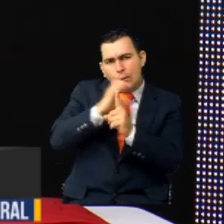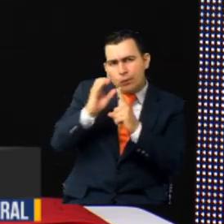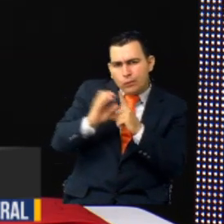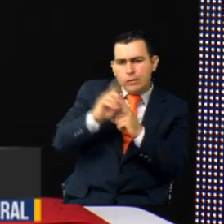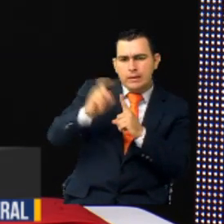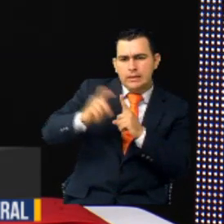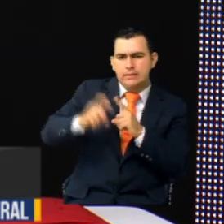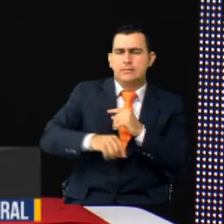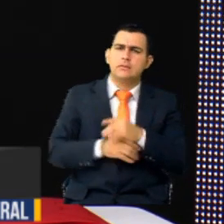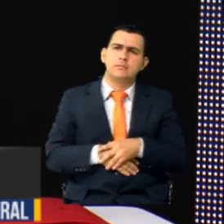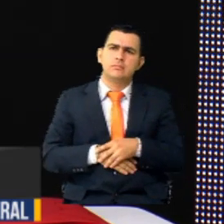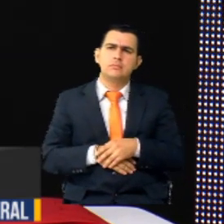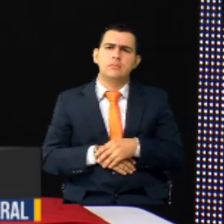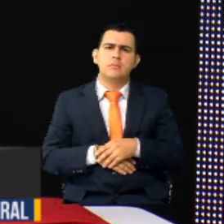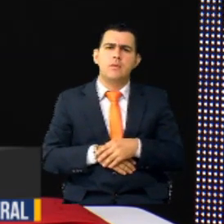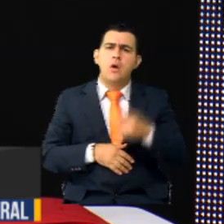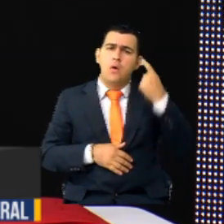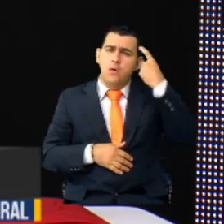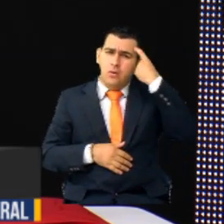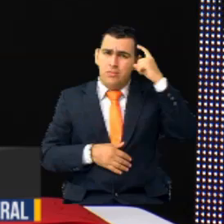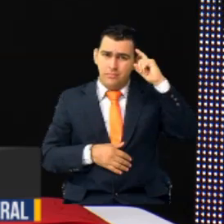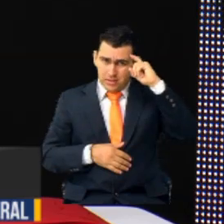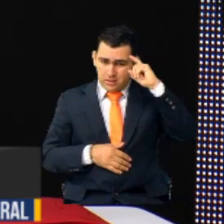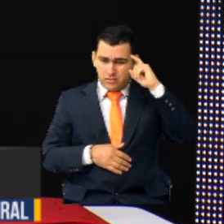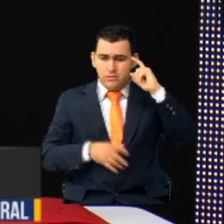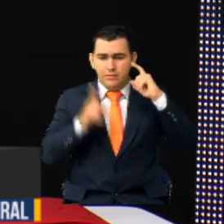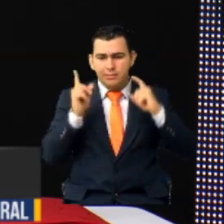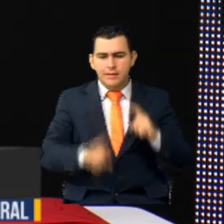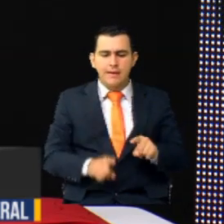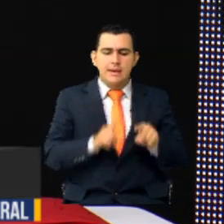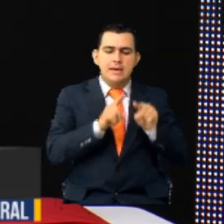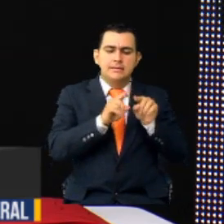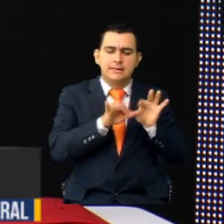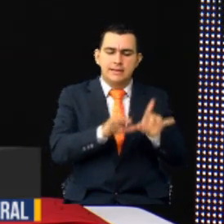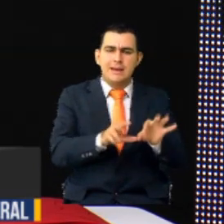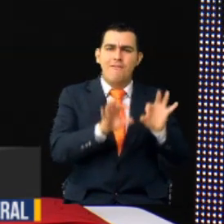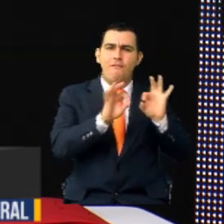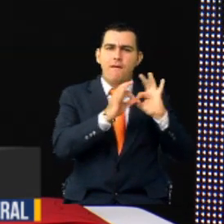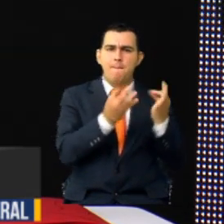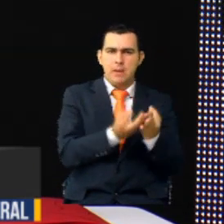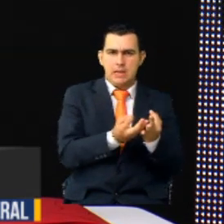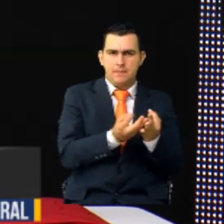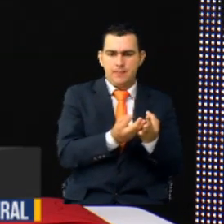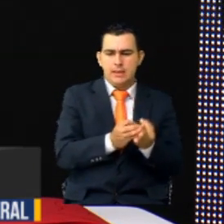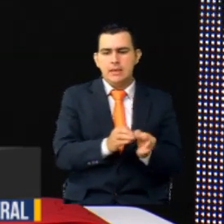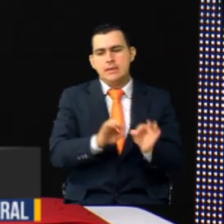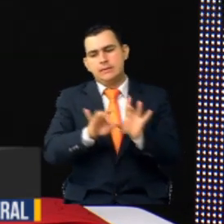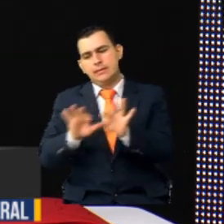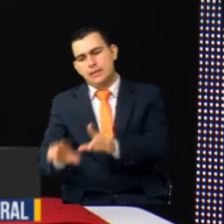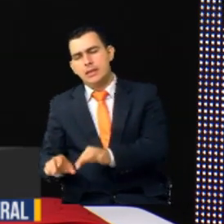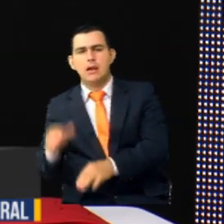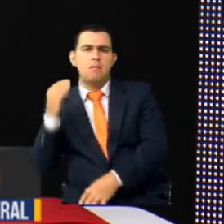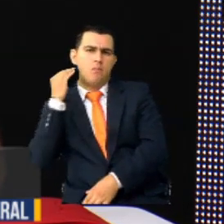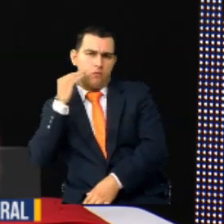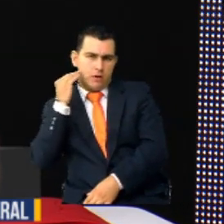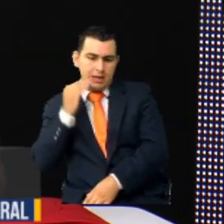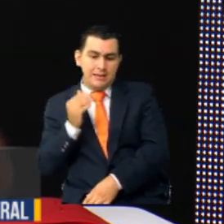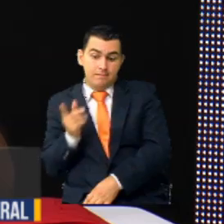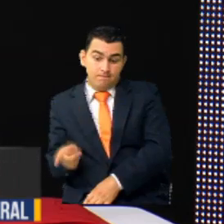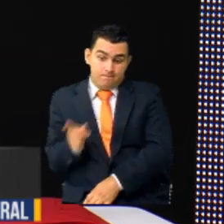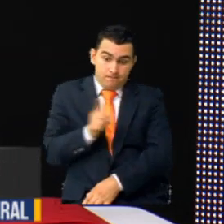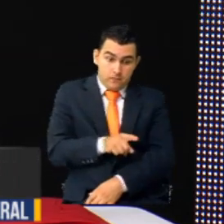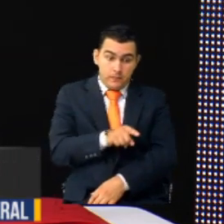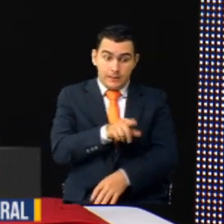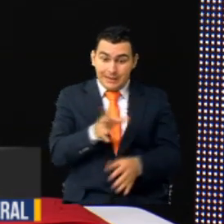de gobierno incluye la Secretaría de la Familia y la Secretaría de la Mujer. Vamos a